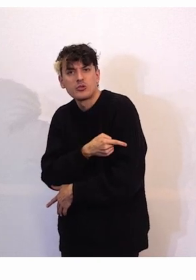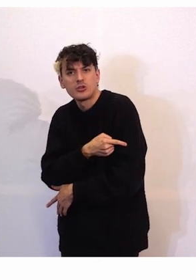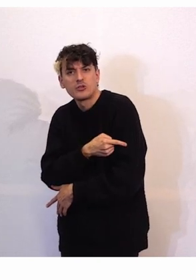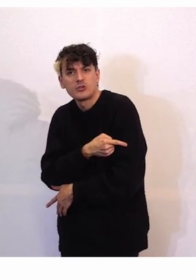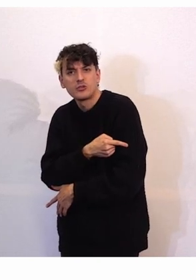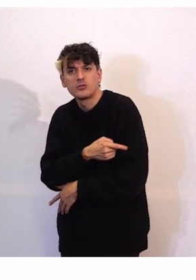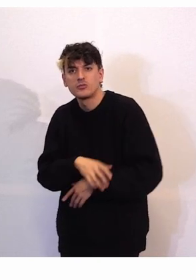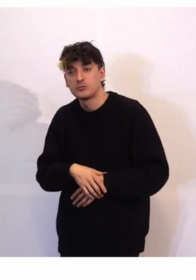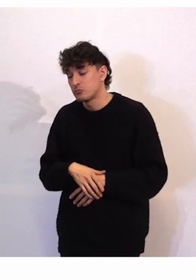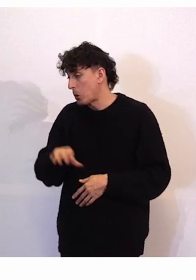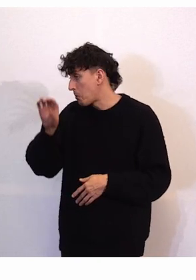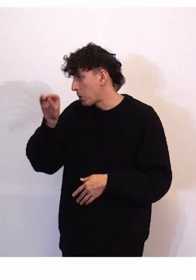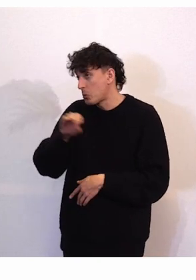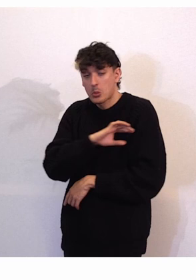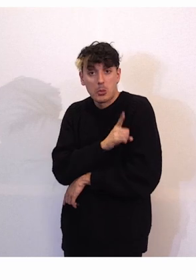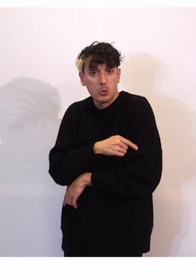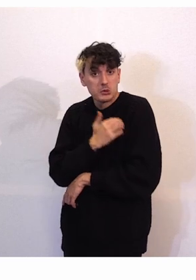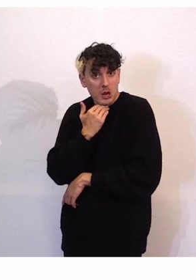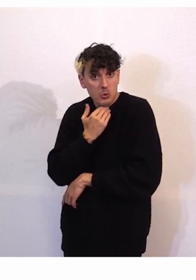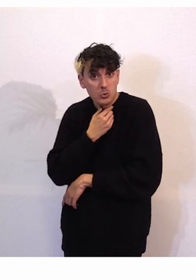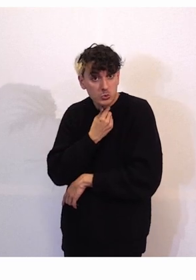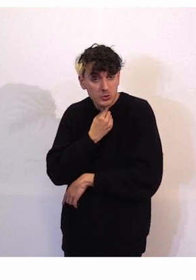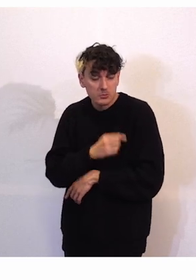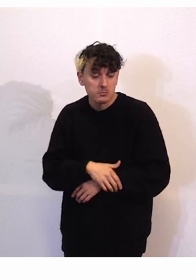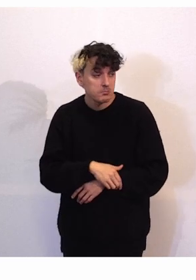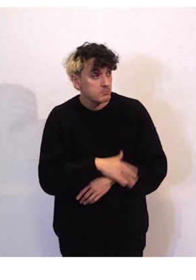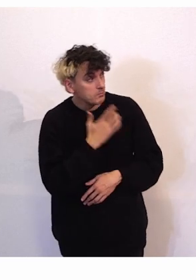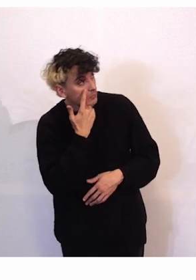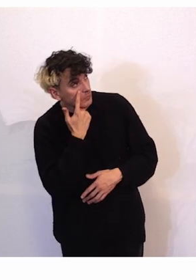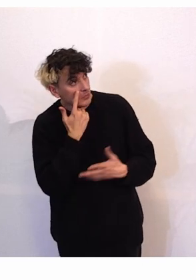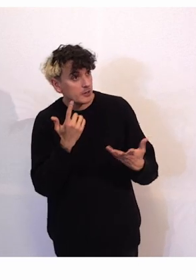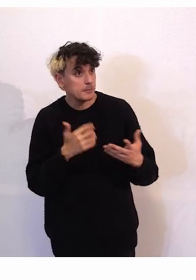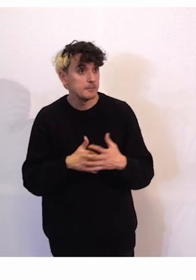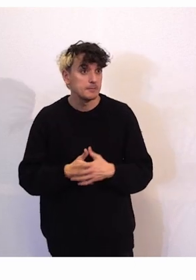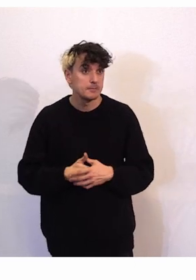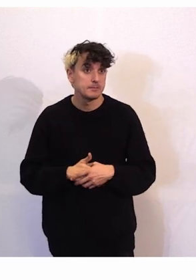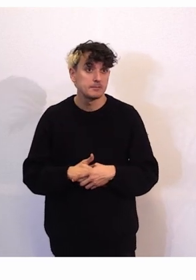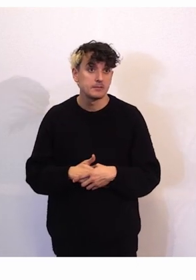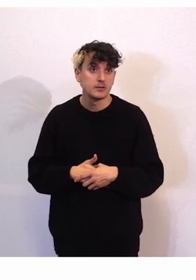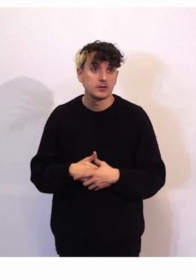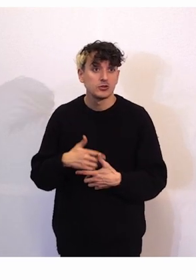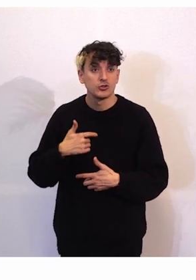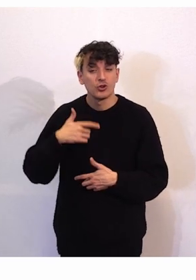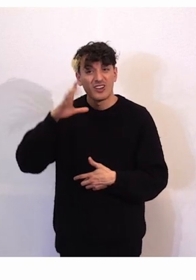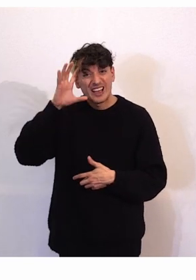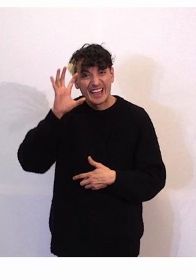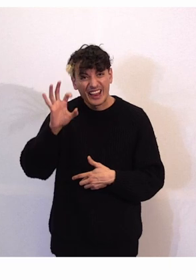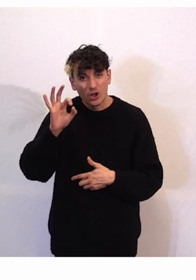deporte? Que si le gusta algún deporte. ¿Deporte? Pues mira, a ver, yo creo que ella,